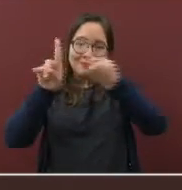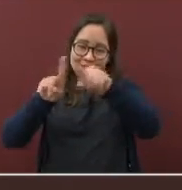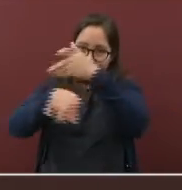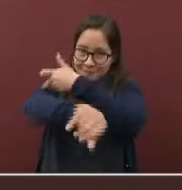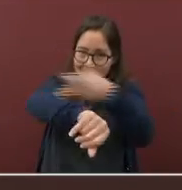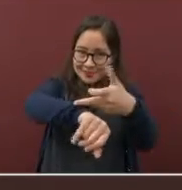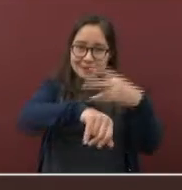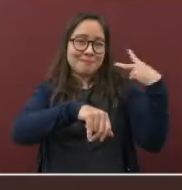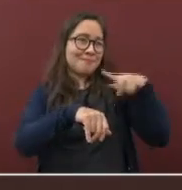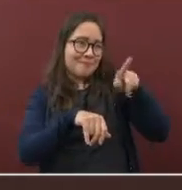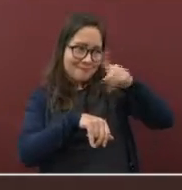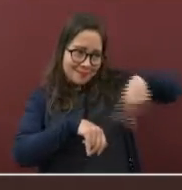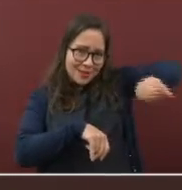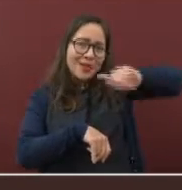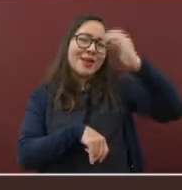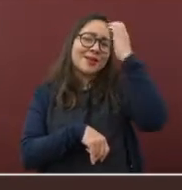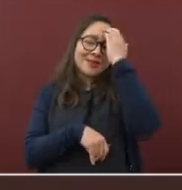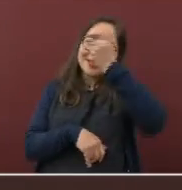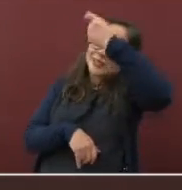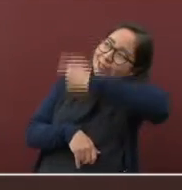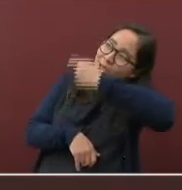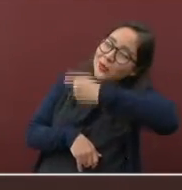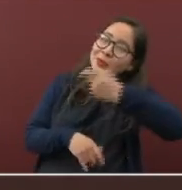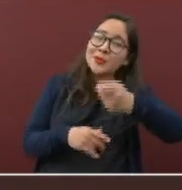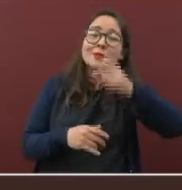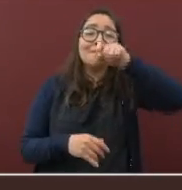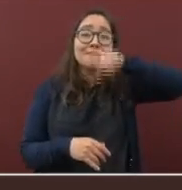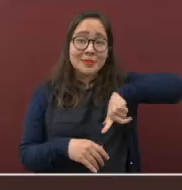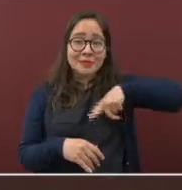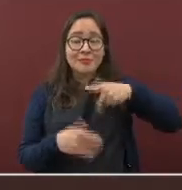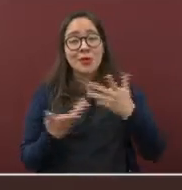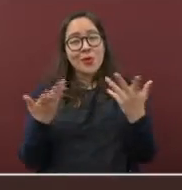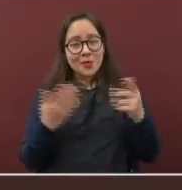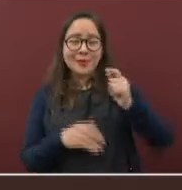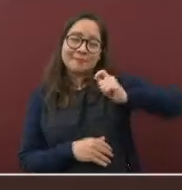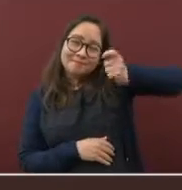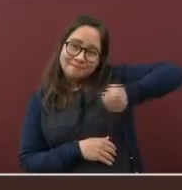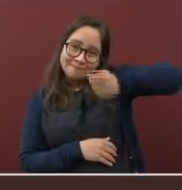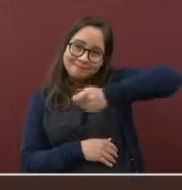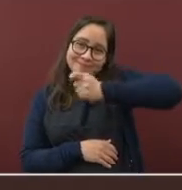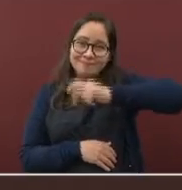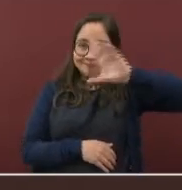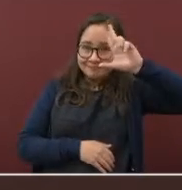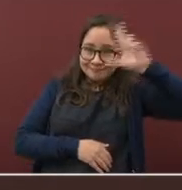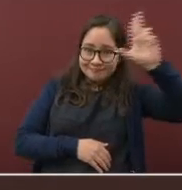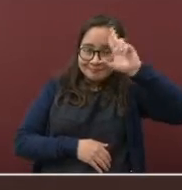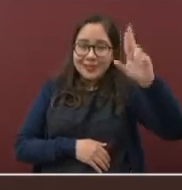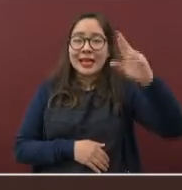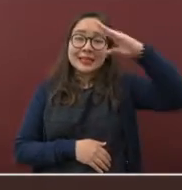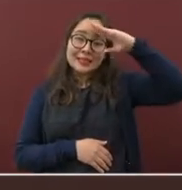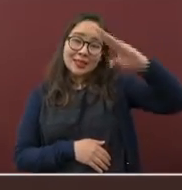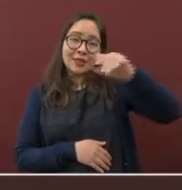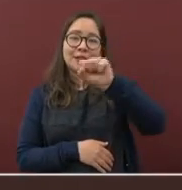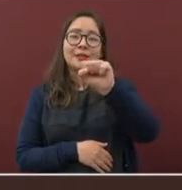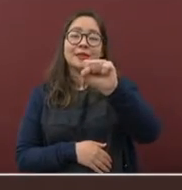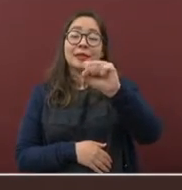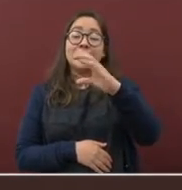veracruz saludos también desde aquí a las señoras el escudero